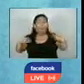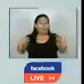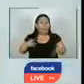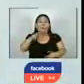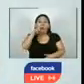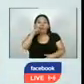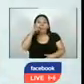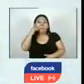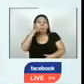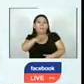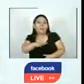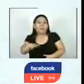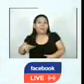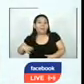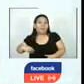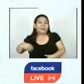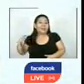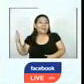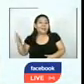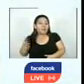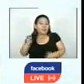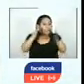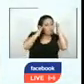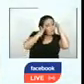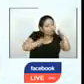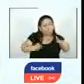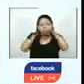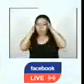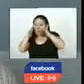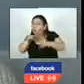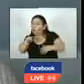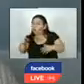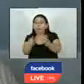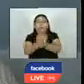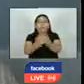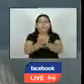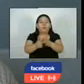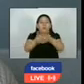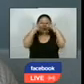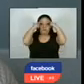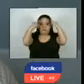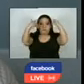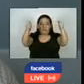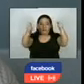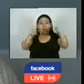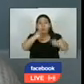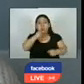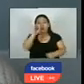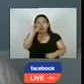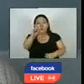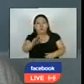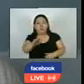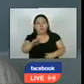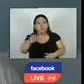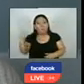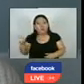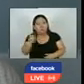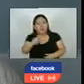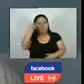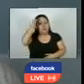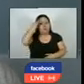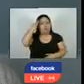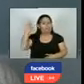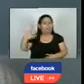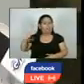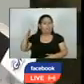los padres de familia deben mantenerse alerta ante estas afectaciones en la salud mental, según señalan los